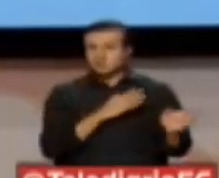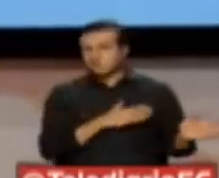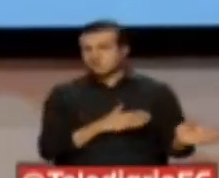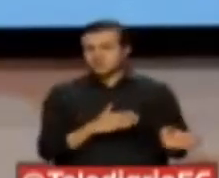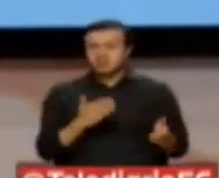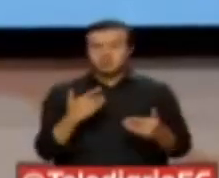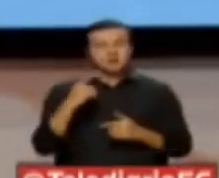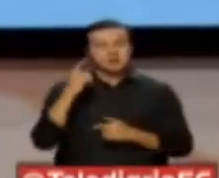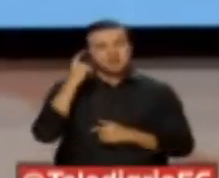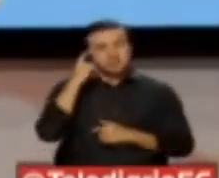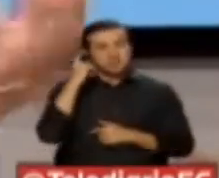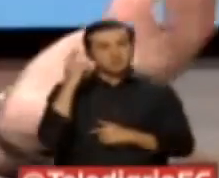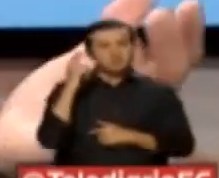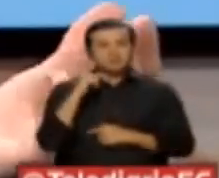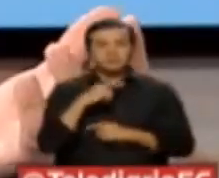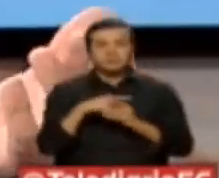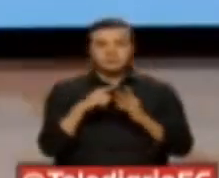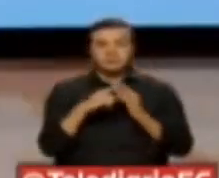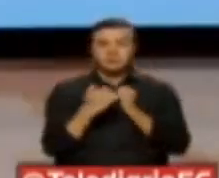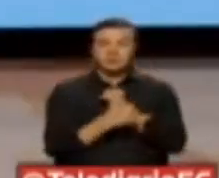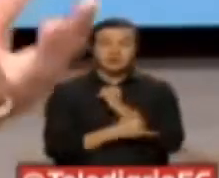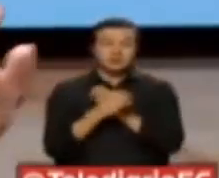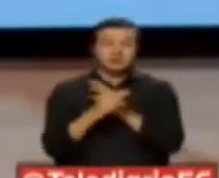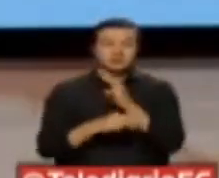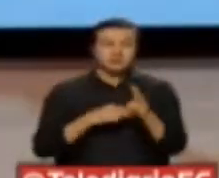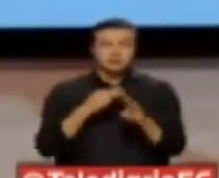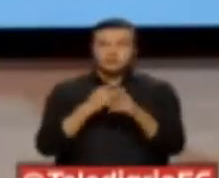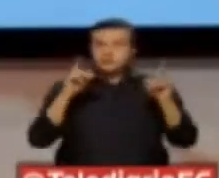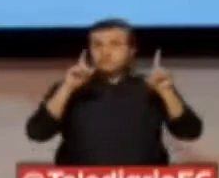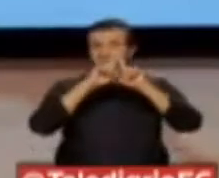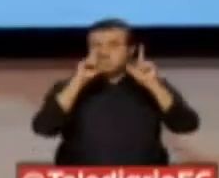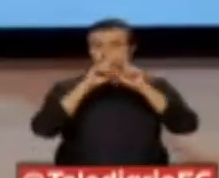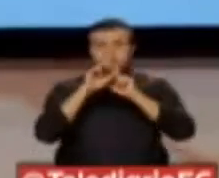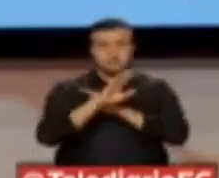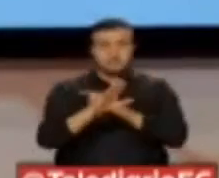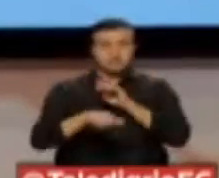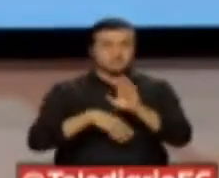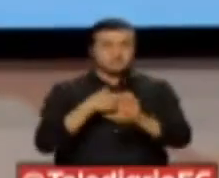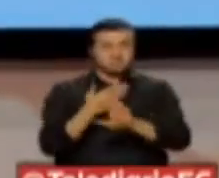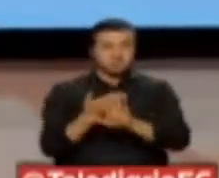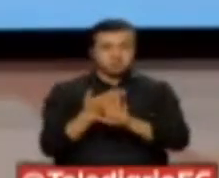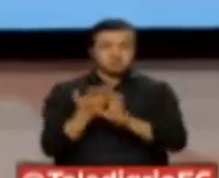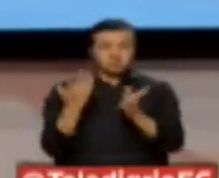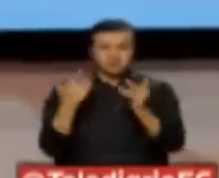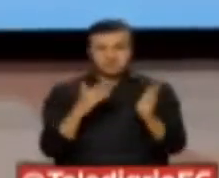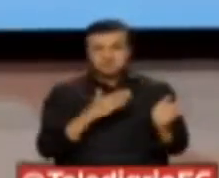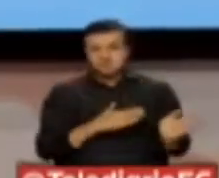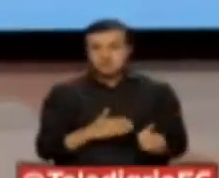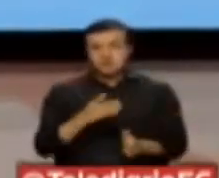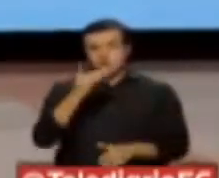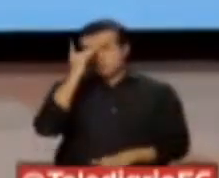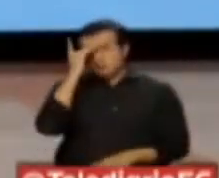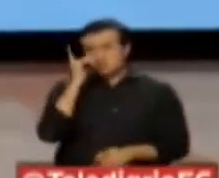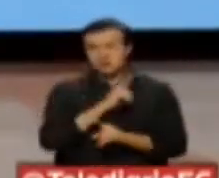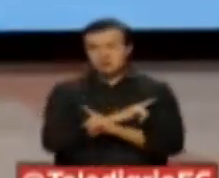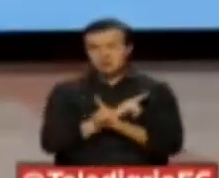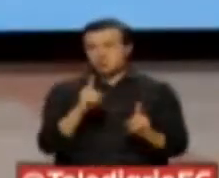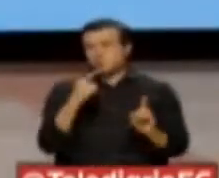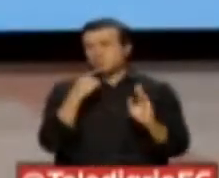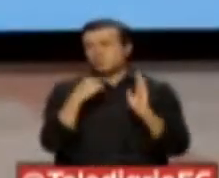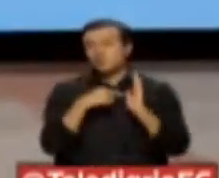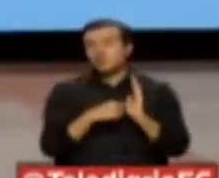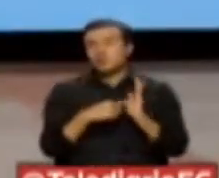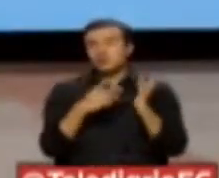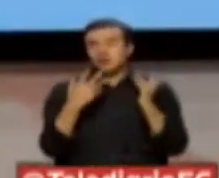para que distintos países del mundo empresas puedan presentar sus propuestas de inversión no deuda ejemplo